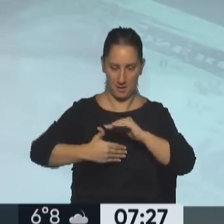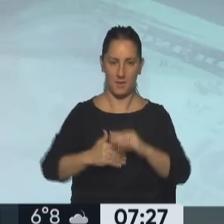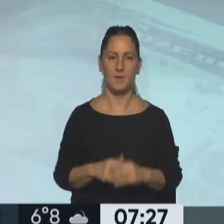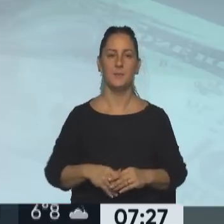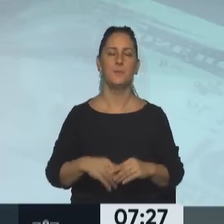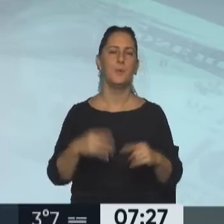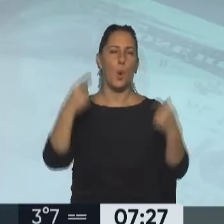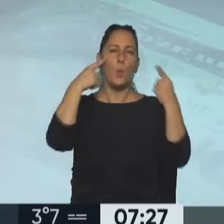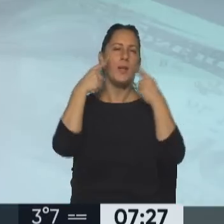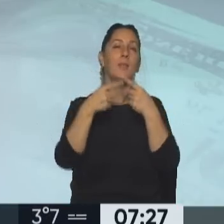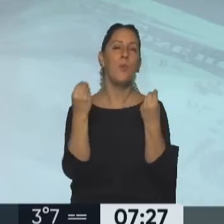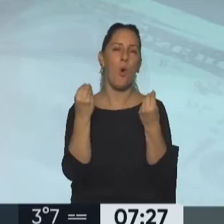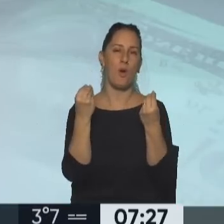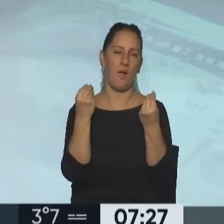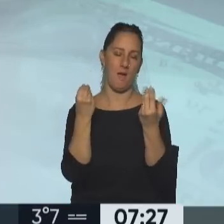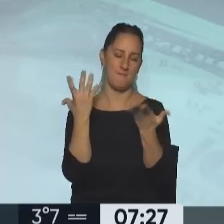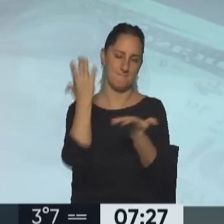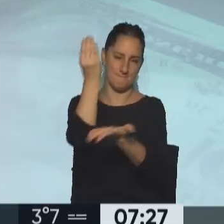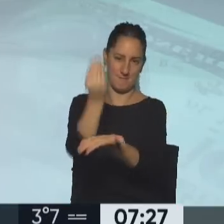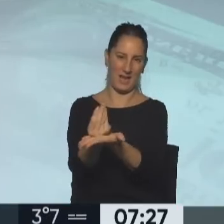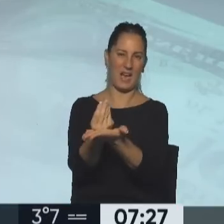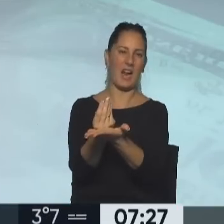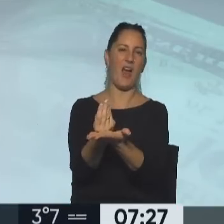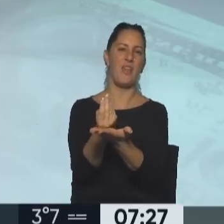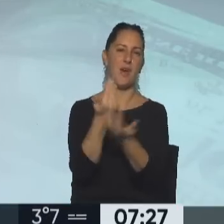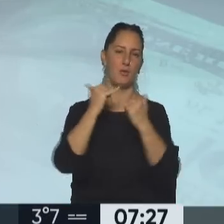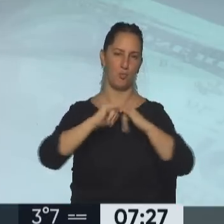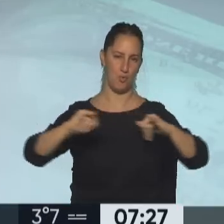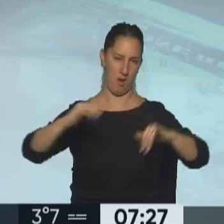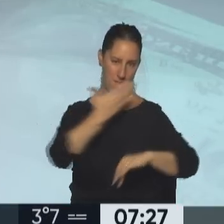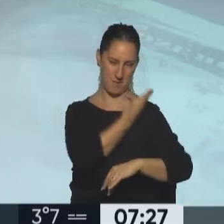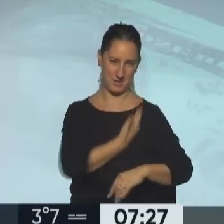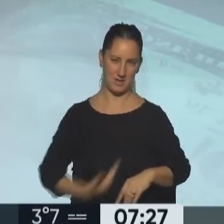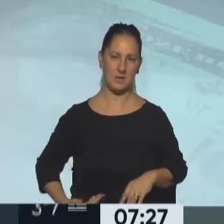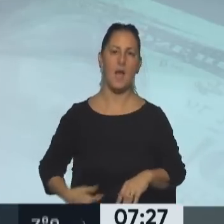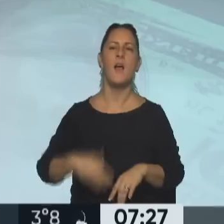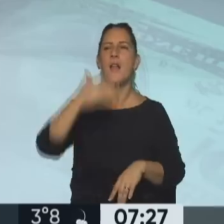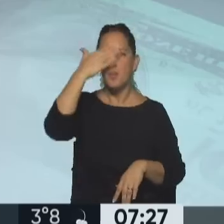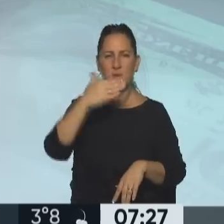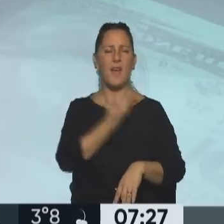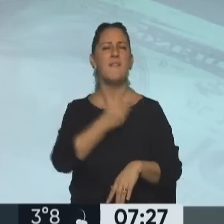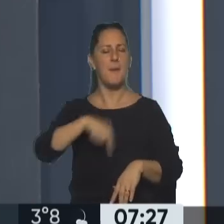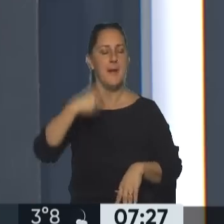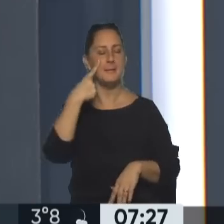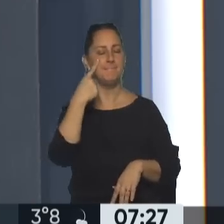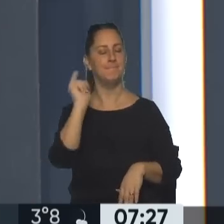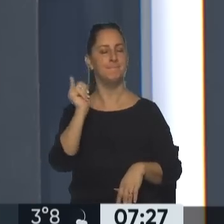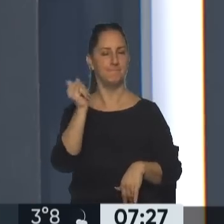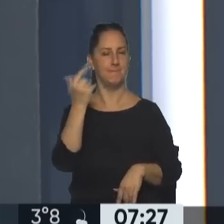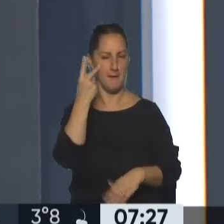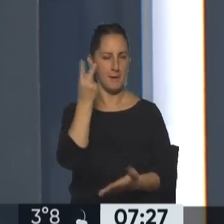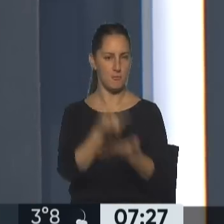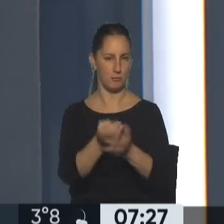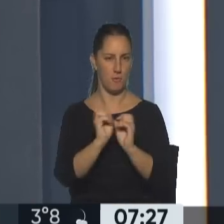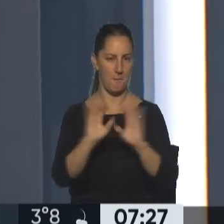Apuntalar una candidatura presidencial. Reconocido después por los propios funcionarios del Fondo No, no, por eso te Monetario, lo digo, ¿cierto? para tener una